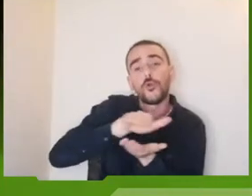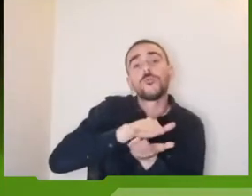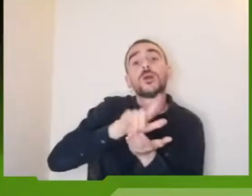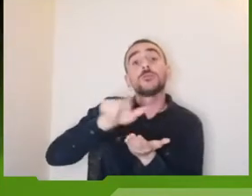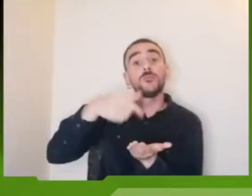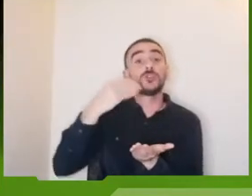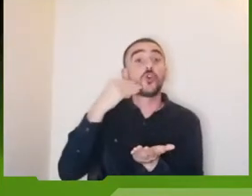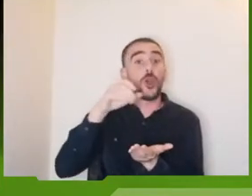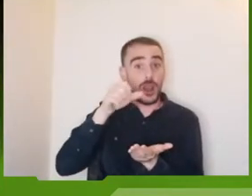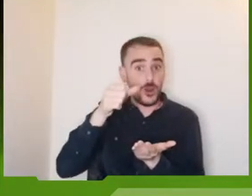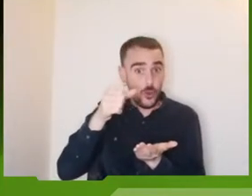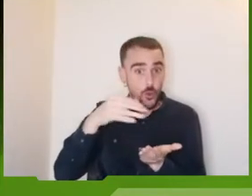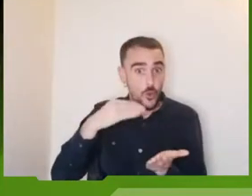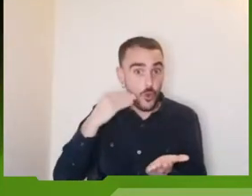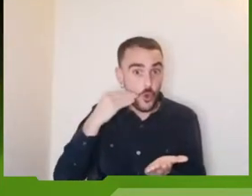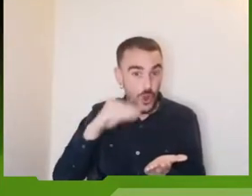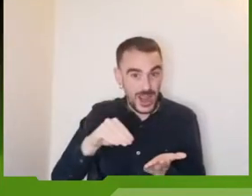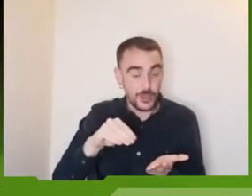congelarlo